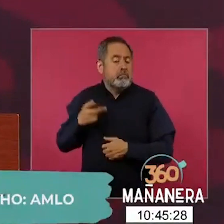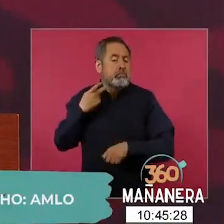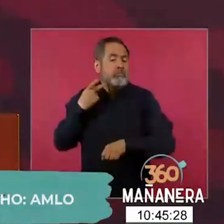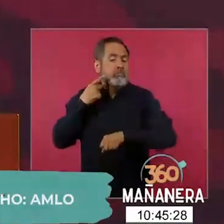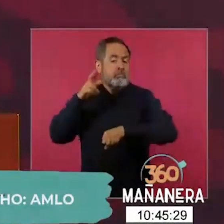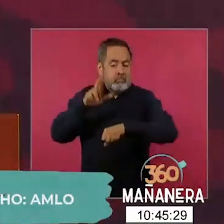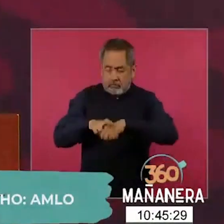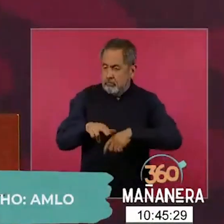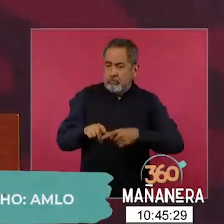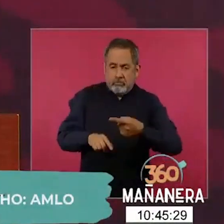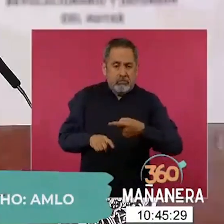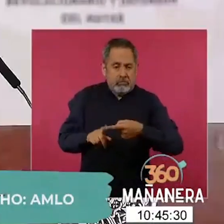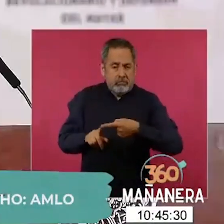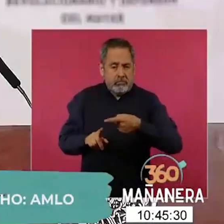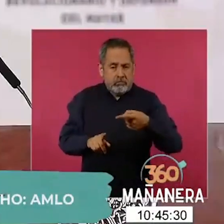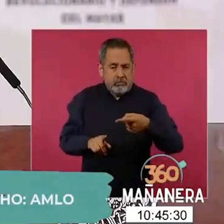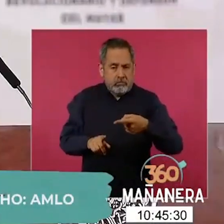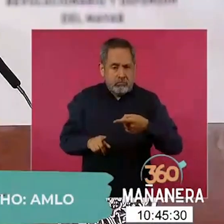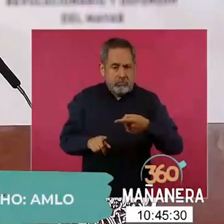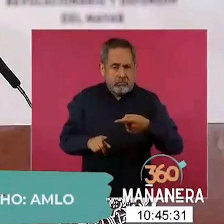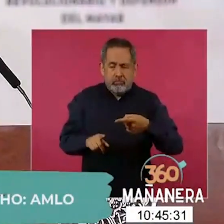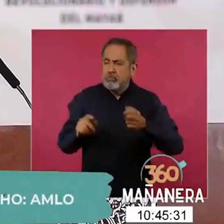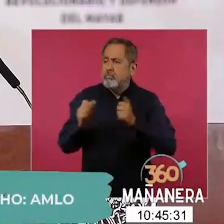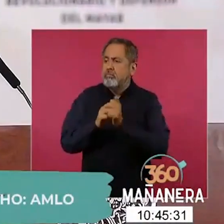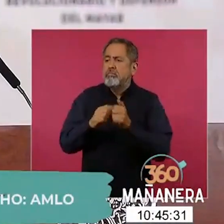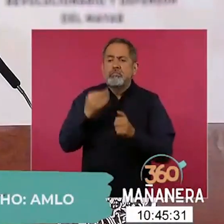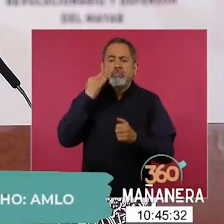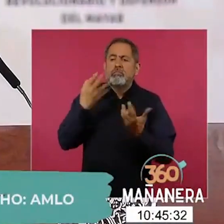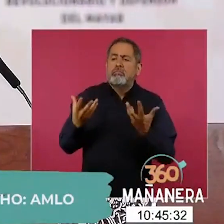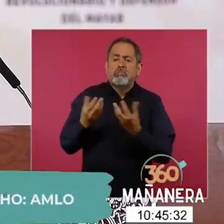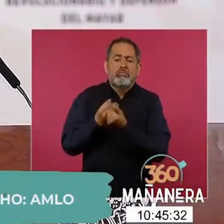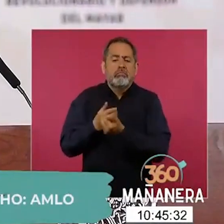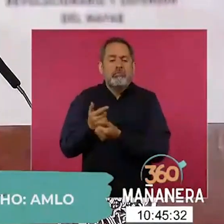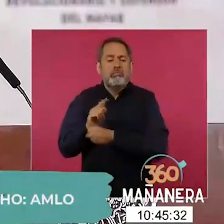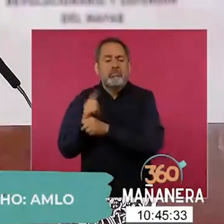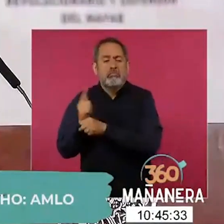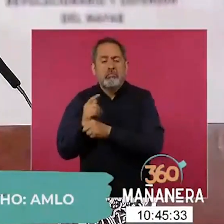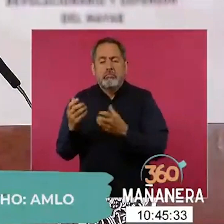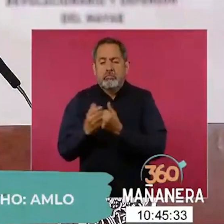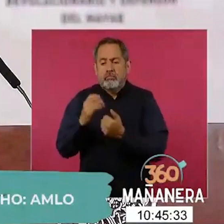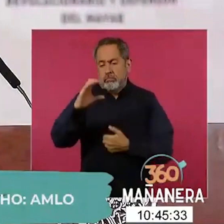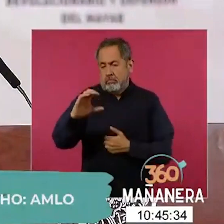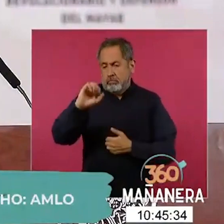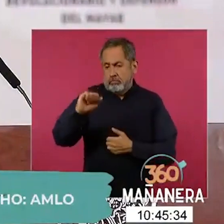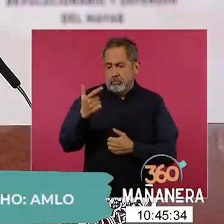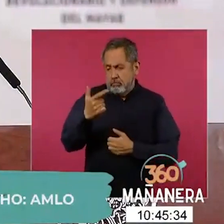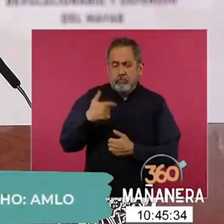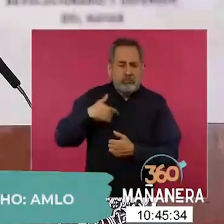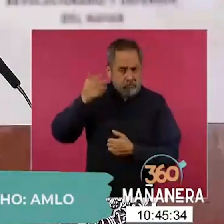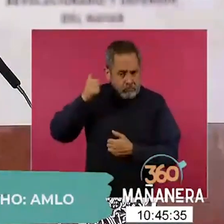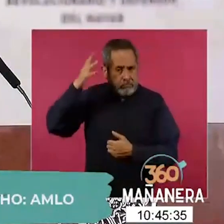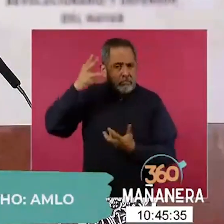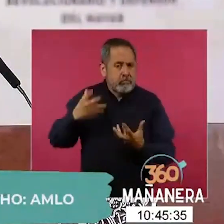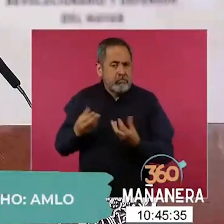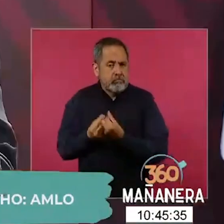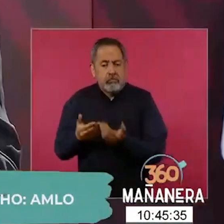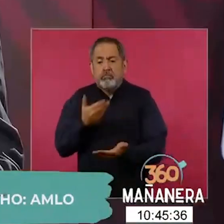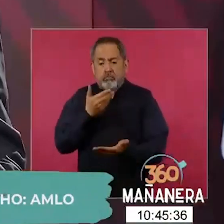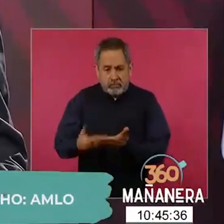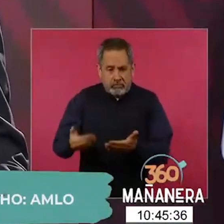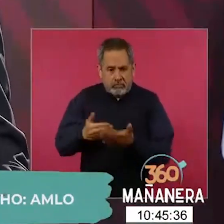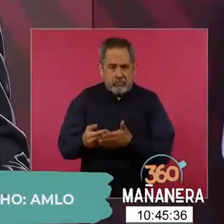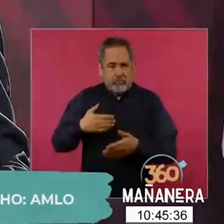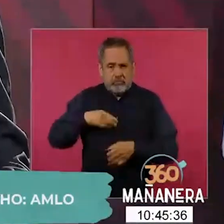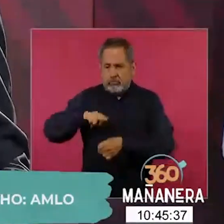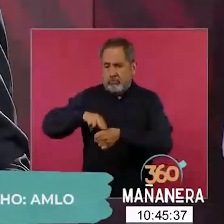procurador cuando el licenciado Carlos Salinas, ahora soy